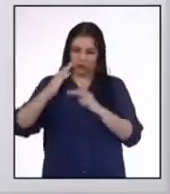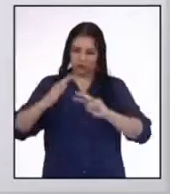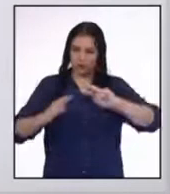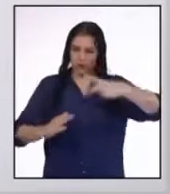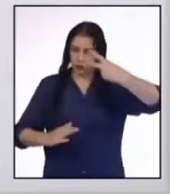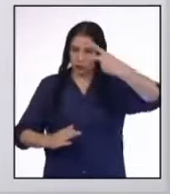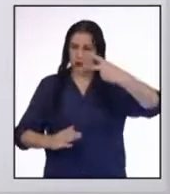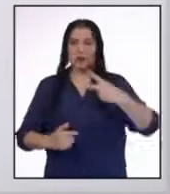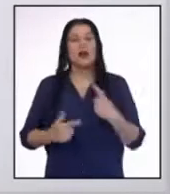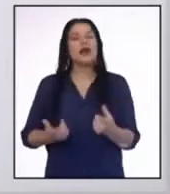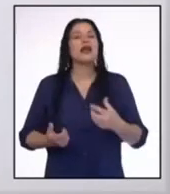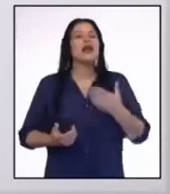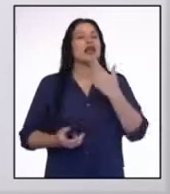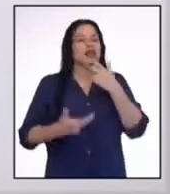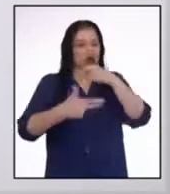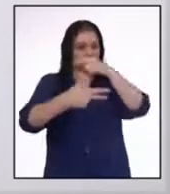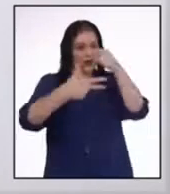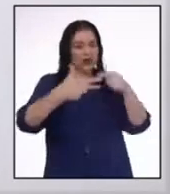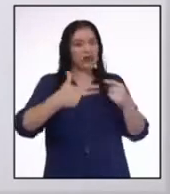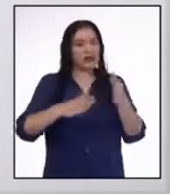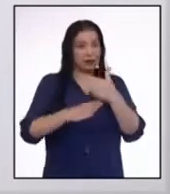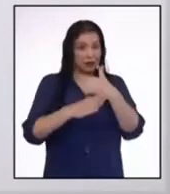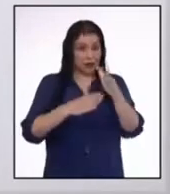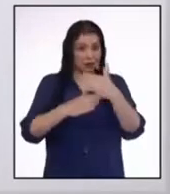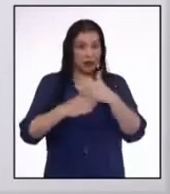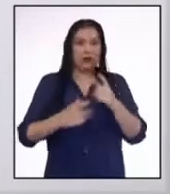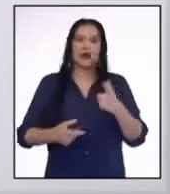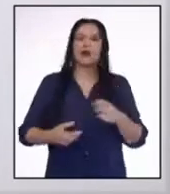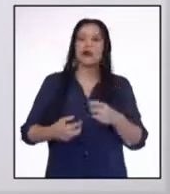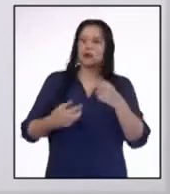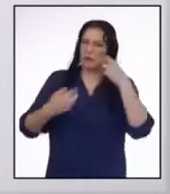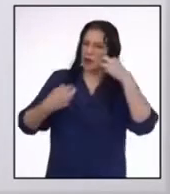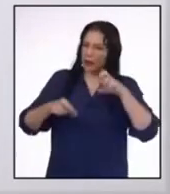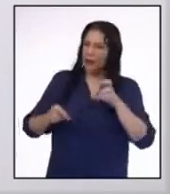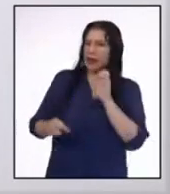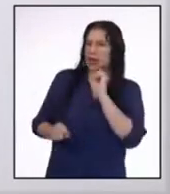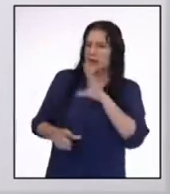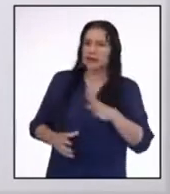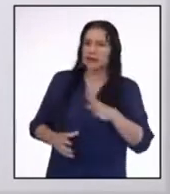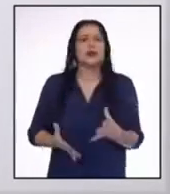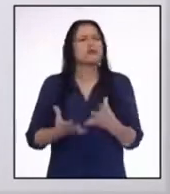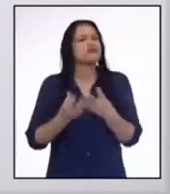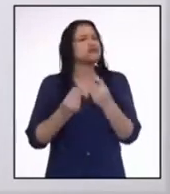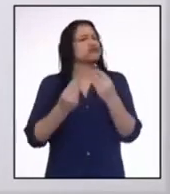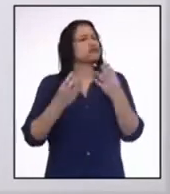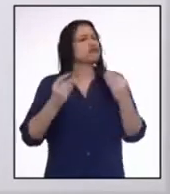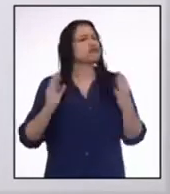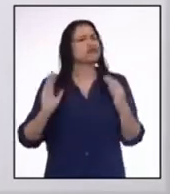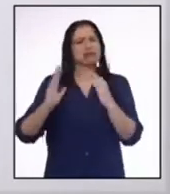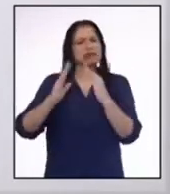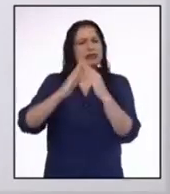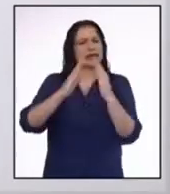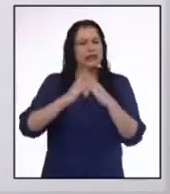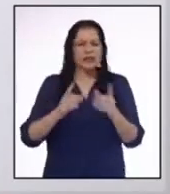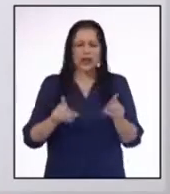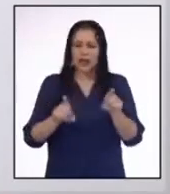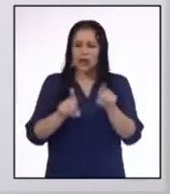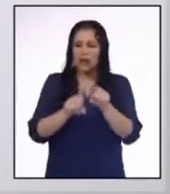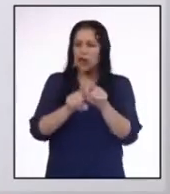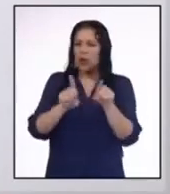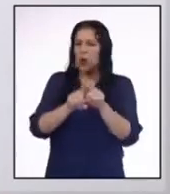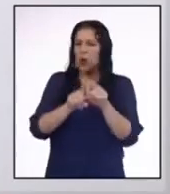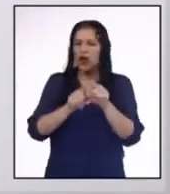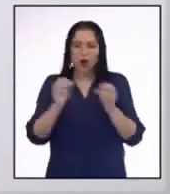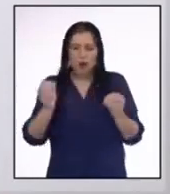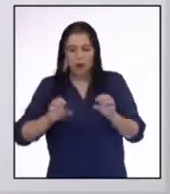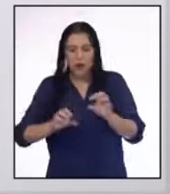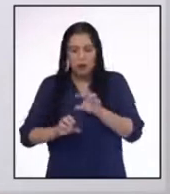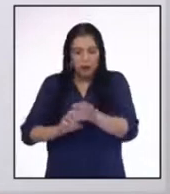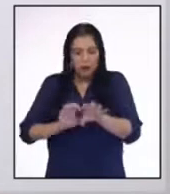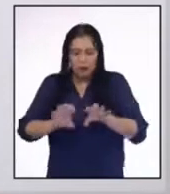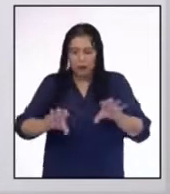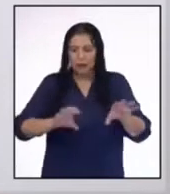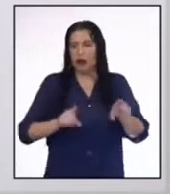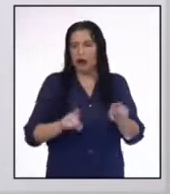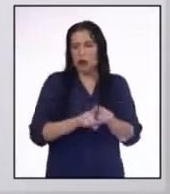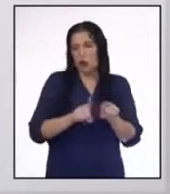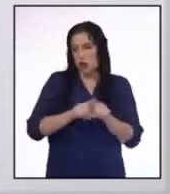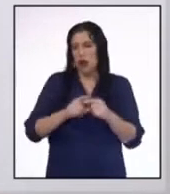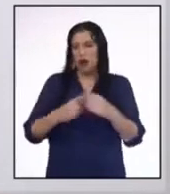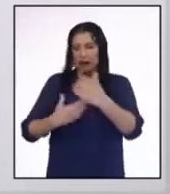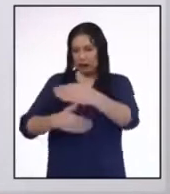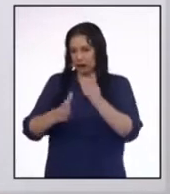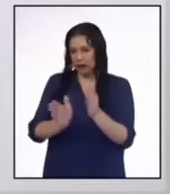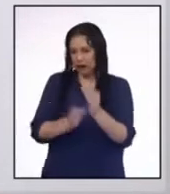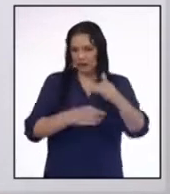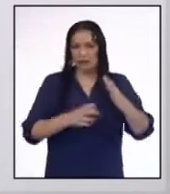compartido Tania, Víctor y Rocío nos permite afirmar que muchas viviendas tienen en común su distribución interior,